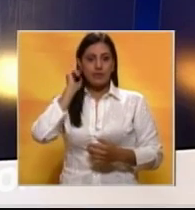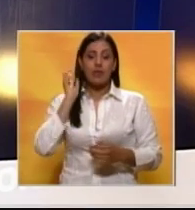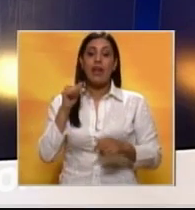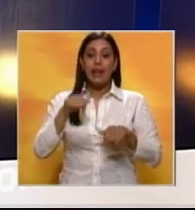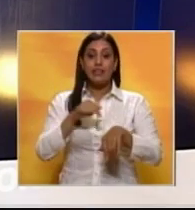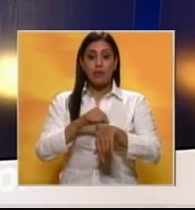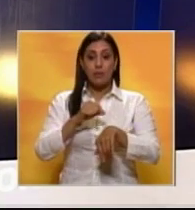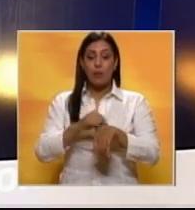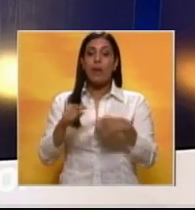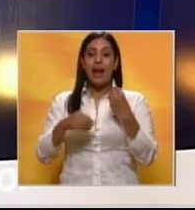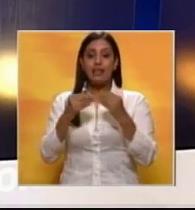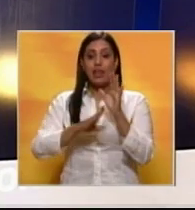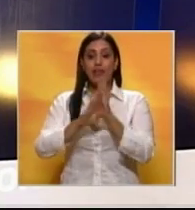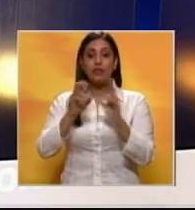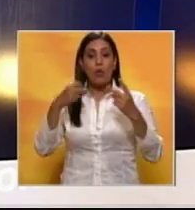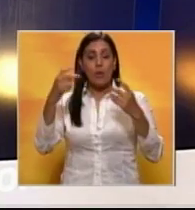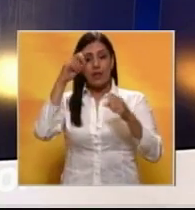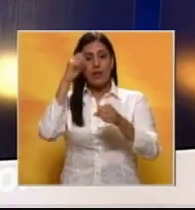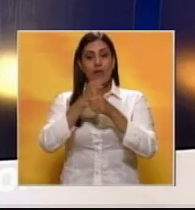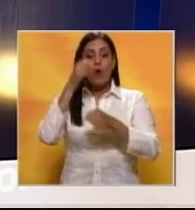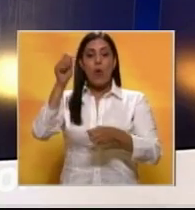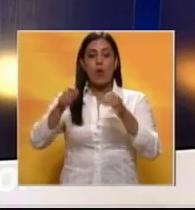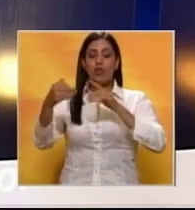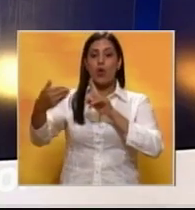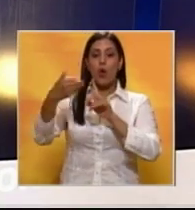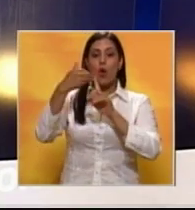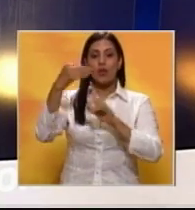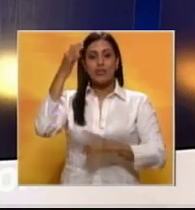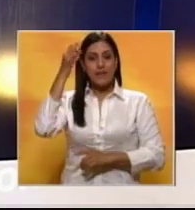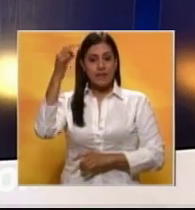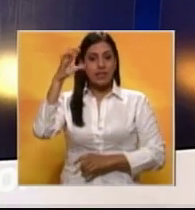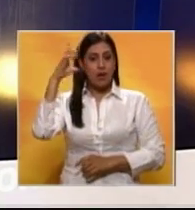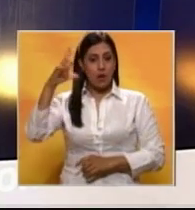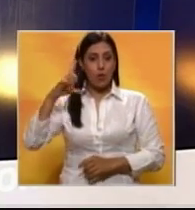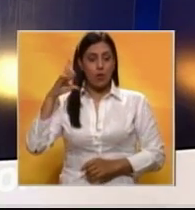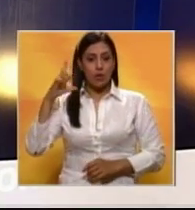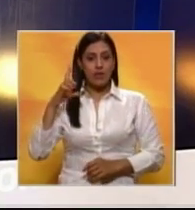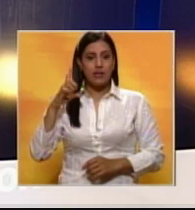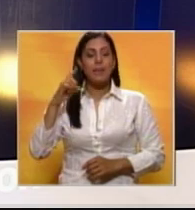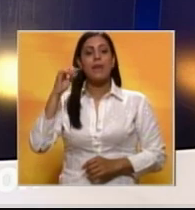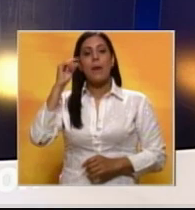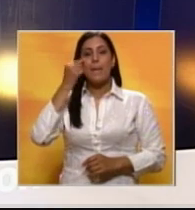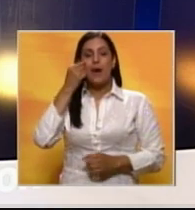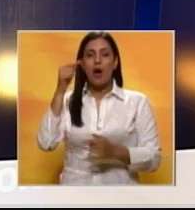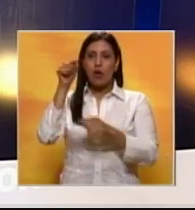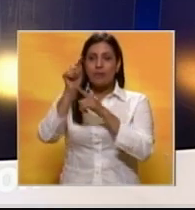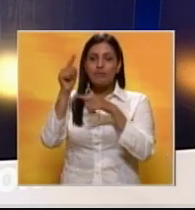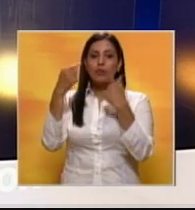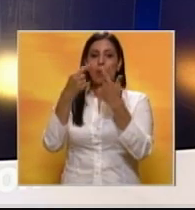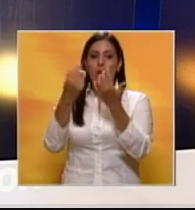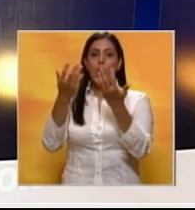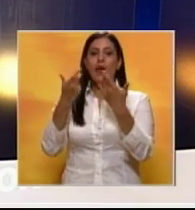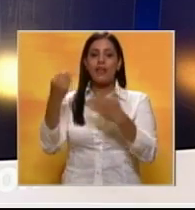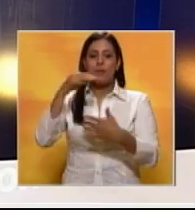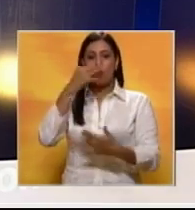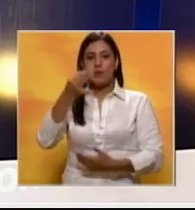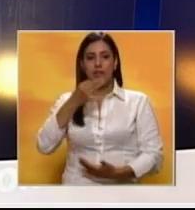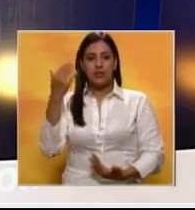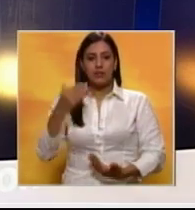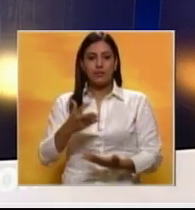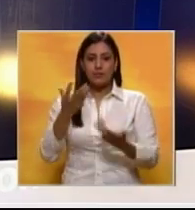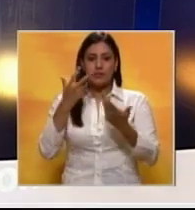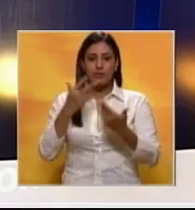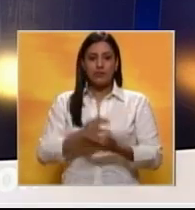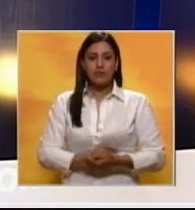En este momento se desarrolla la audiencia ante juicio de mérito contra la fiscal general Luisa Ortega Díaz. Maoli Aldana está allí y nos cuenta más. Buenas tardes,